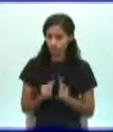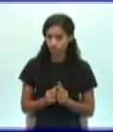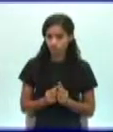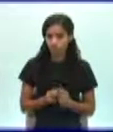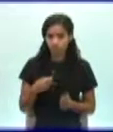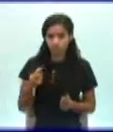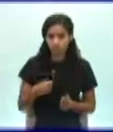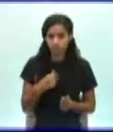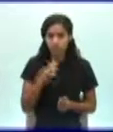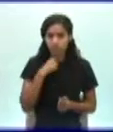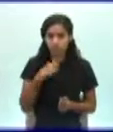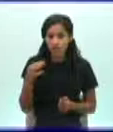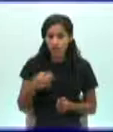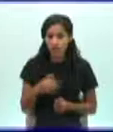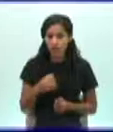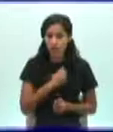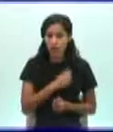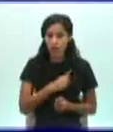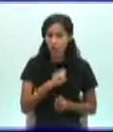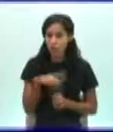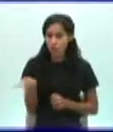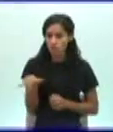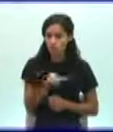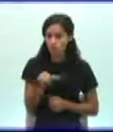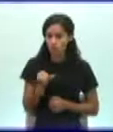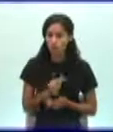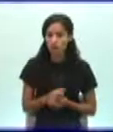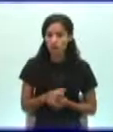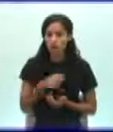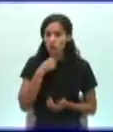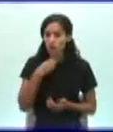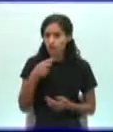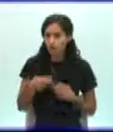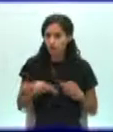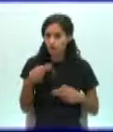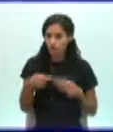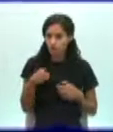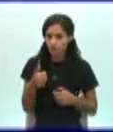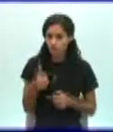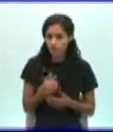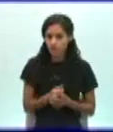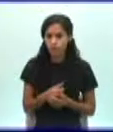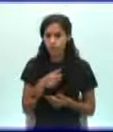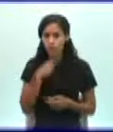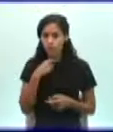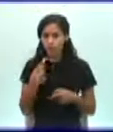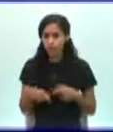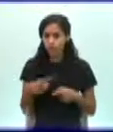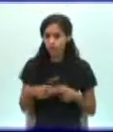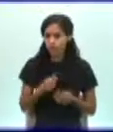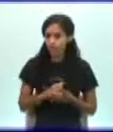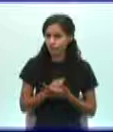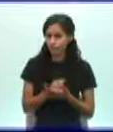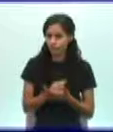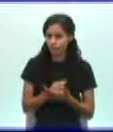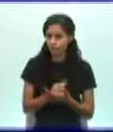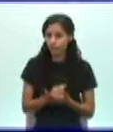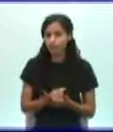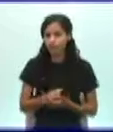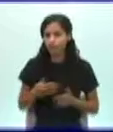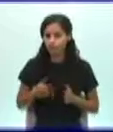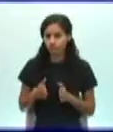el decoro, el amor, la igualdad, la justicia social, la honradez, solidaridad,